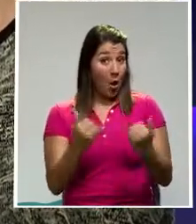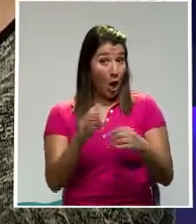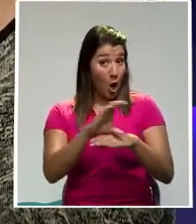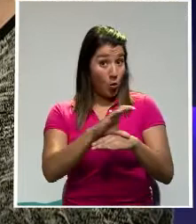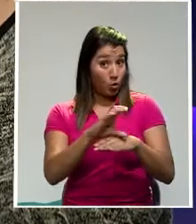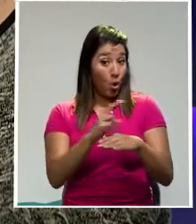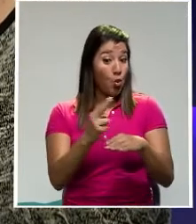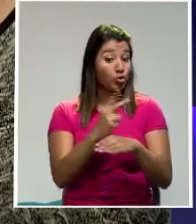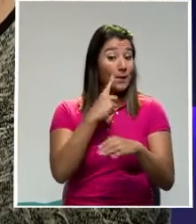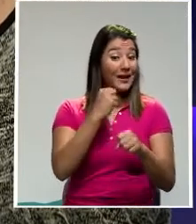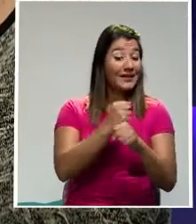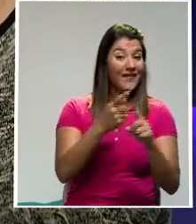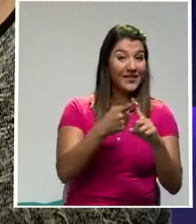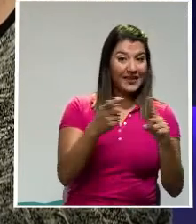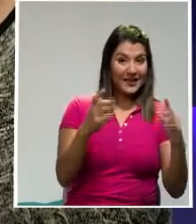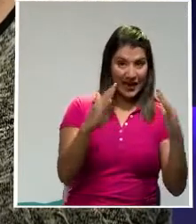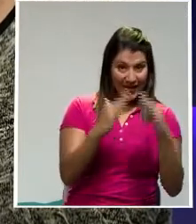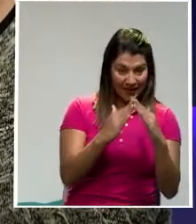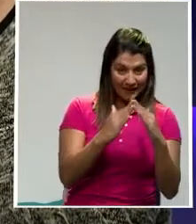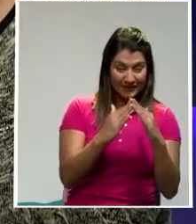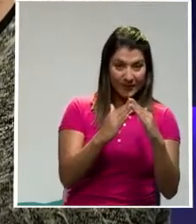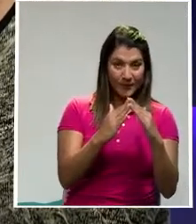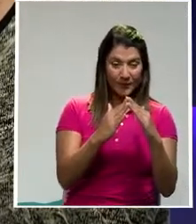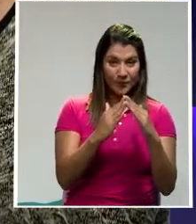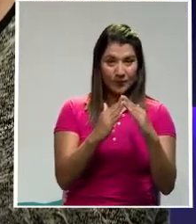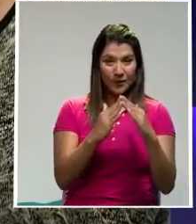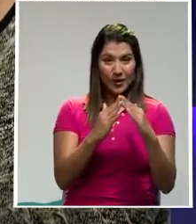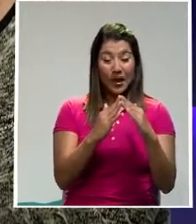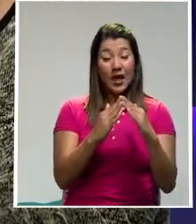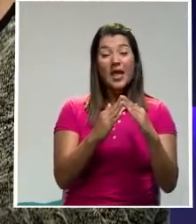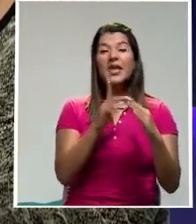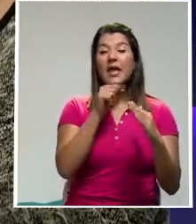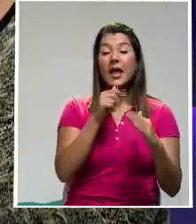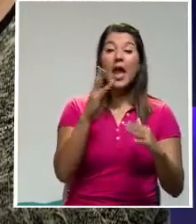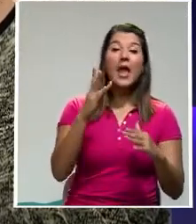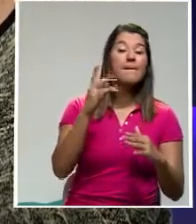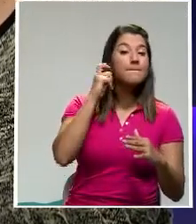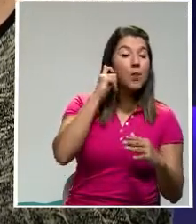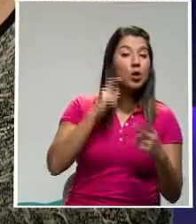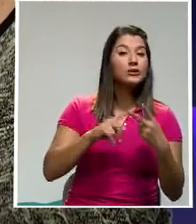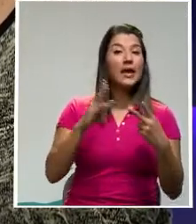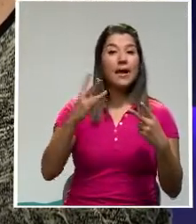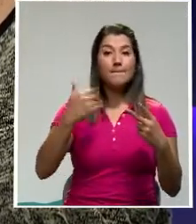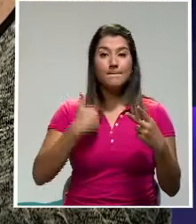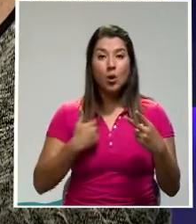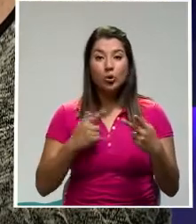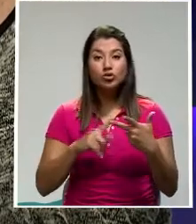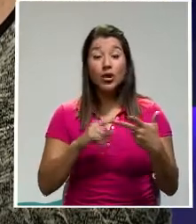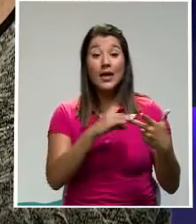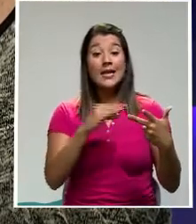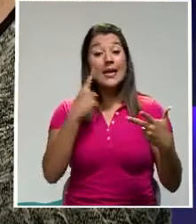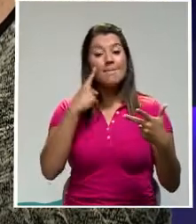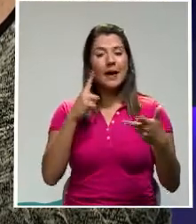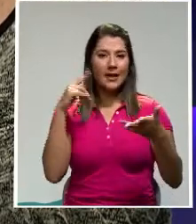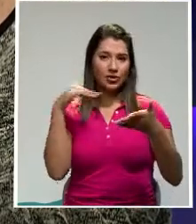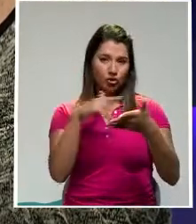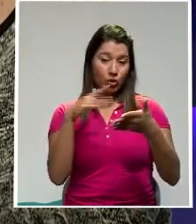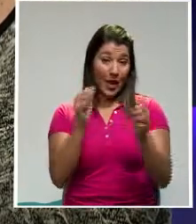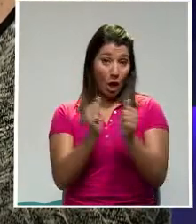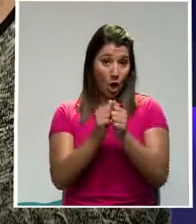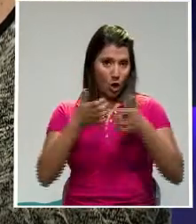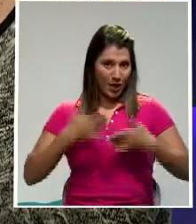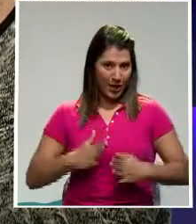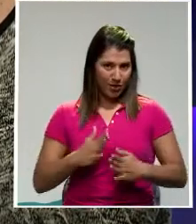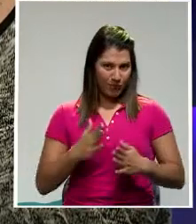para teletrabajar, la esposa, el esposo, y para estudiar con los hijos. Ya